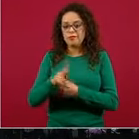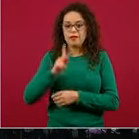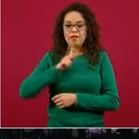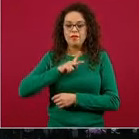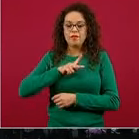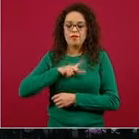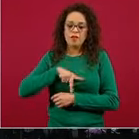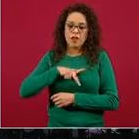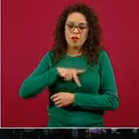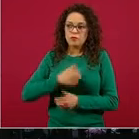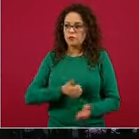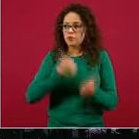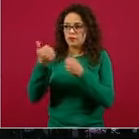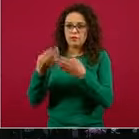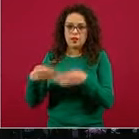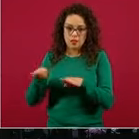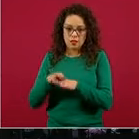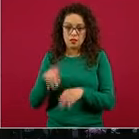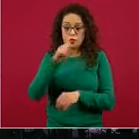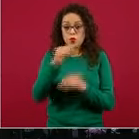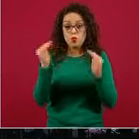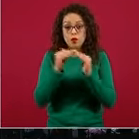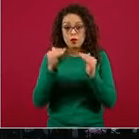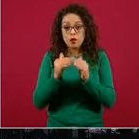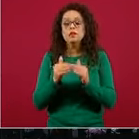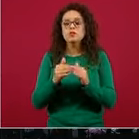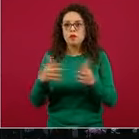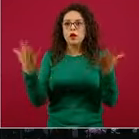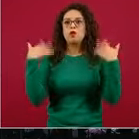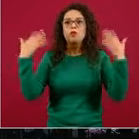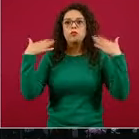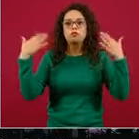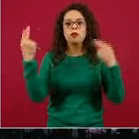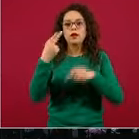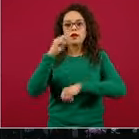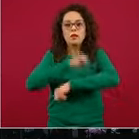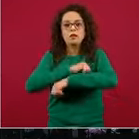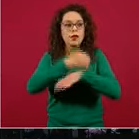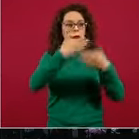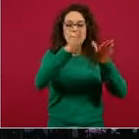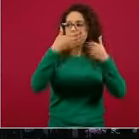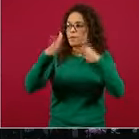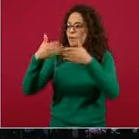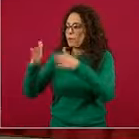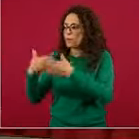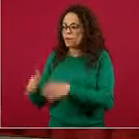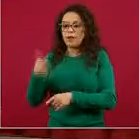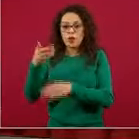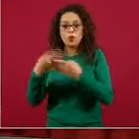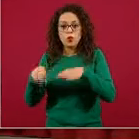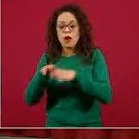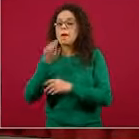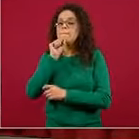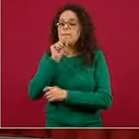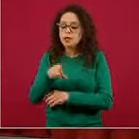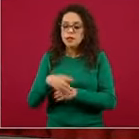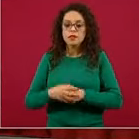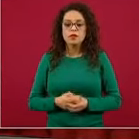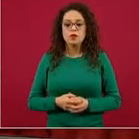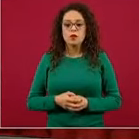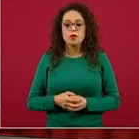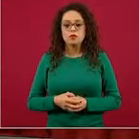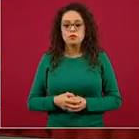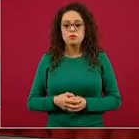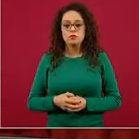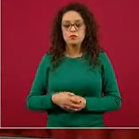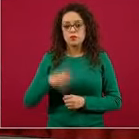respiratorias. Ventila tu casa y lugar de trabajo. Mientras menos concentración pudiera existir de virus que una